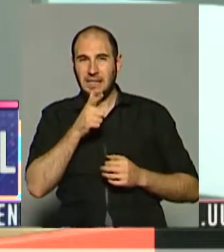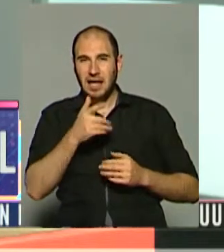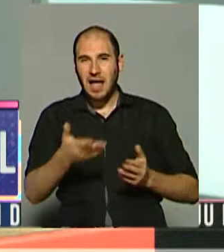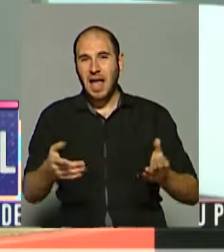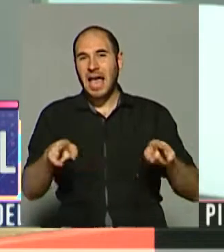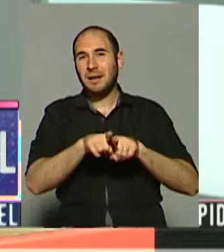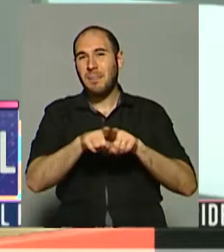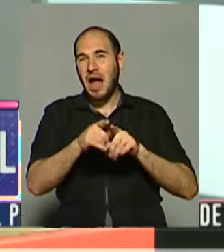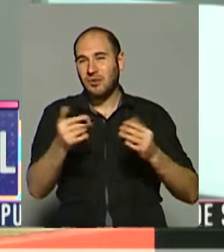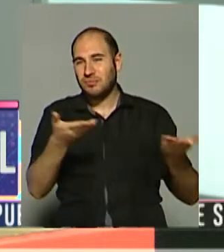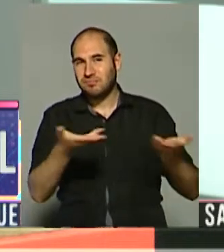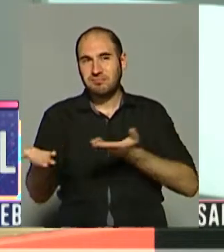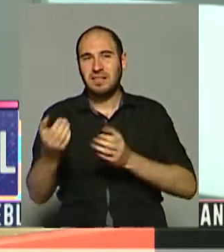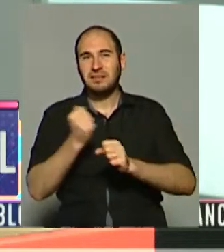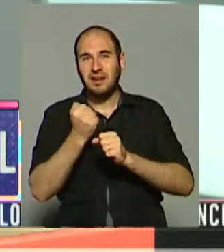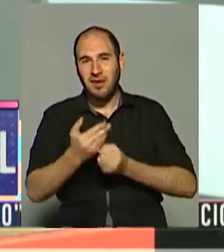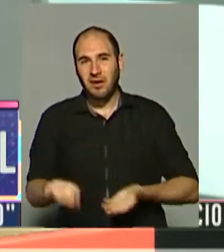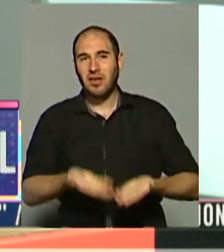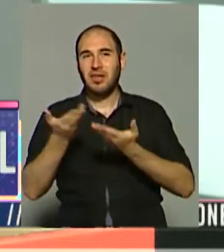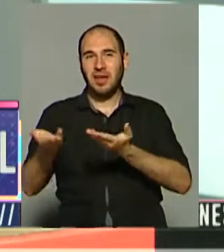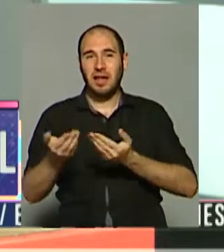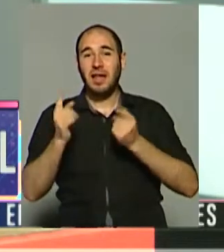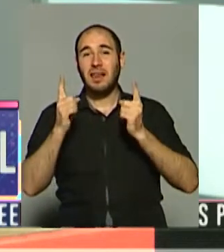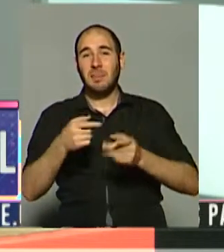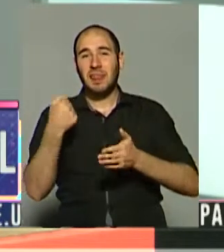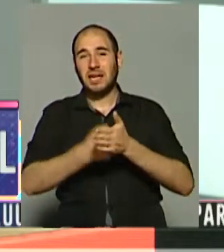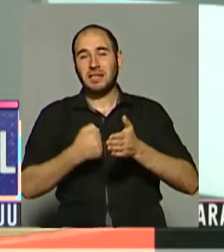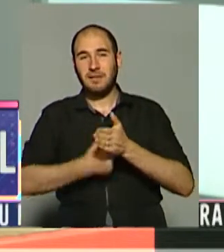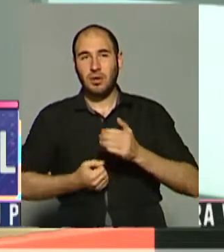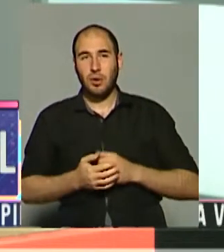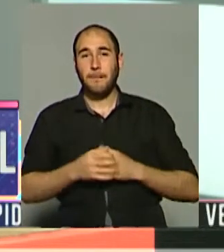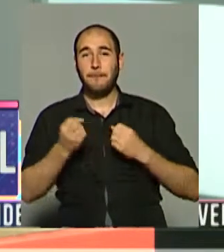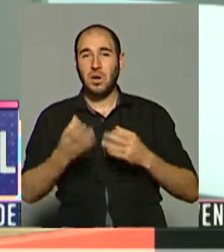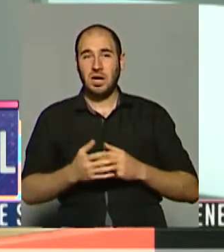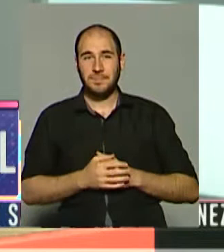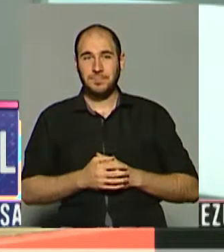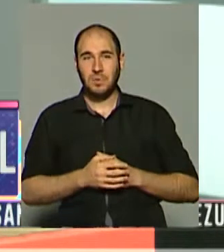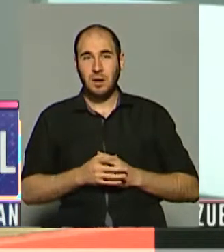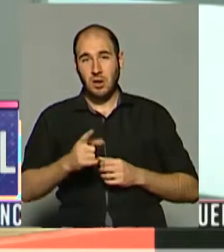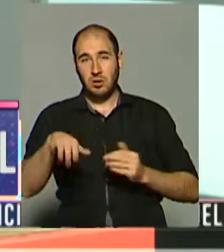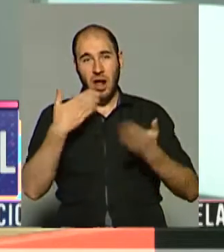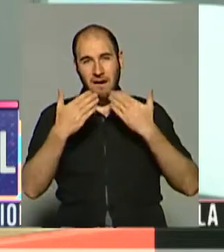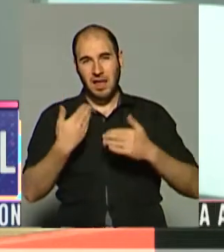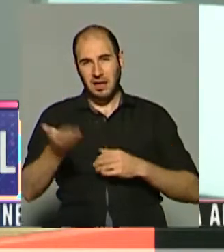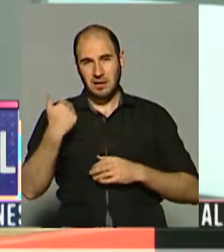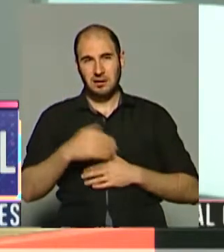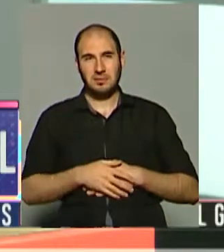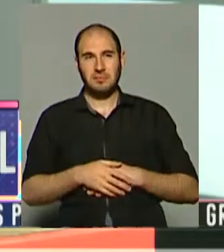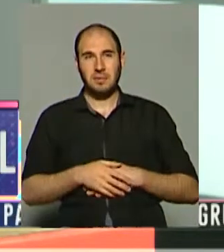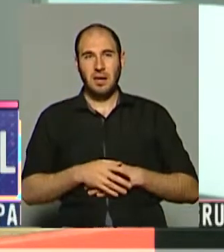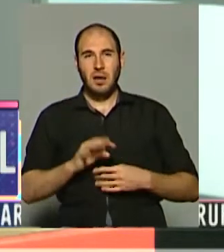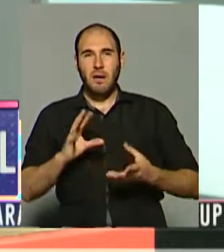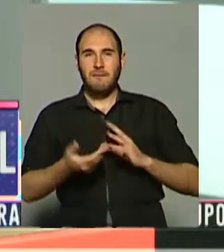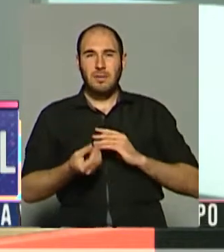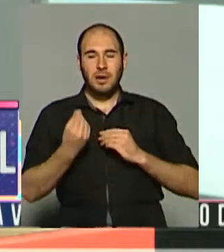hermandad para hacer este trabajo y llevar esto adelante. Y sobre todo el desafío, ¿no? Porque incluso cuando estábamos hablando de esto decíamos, bueno, ¿cómo